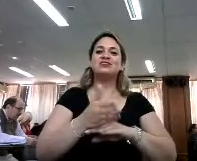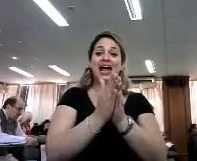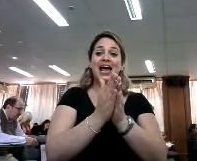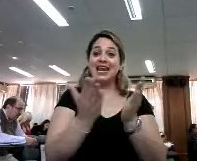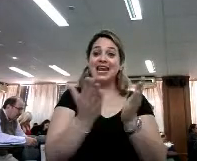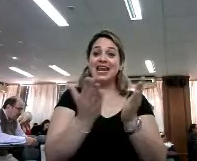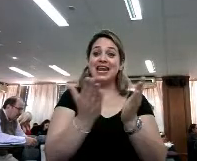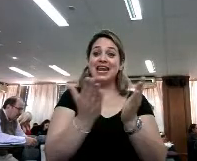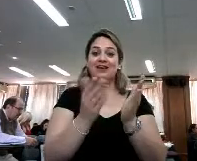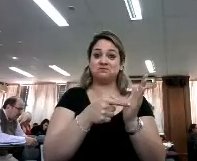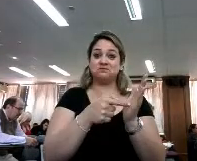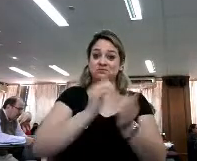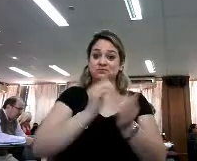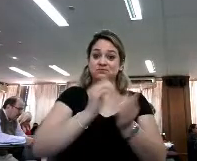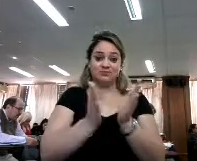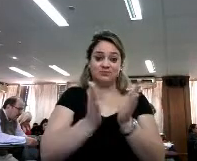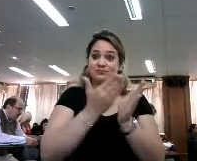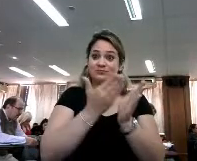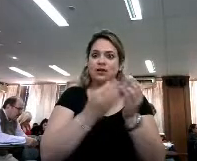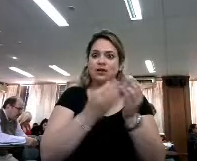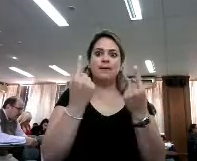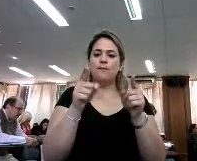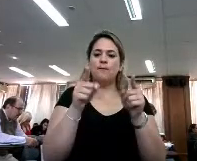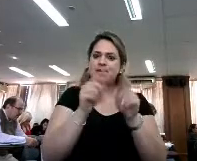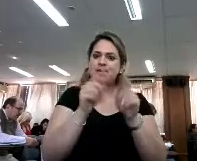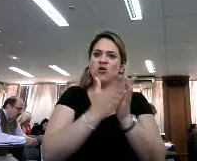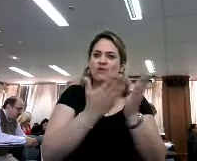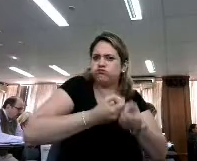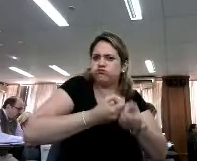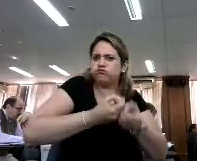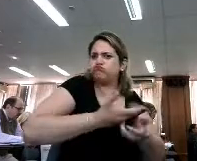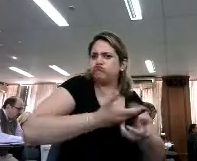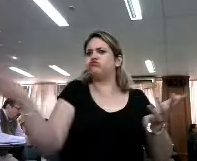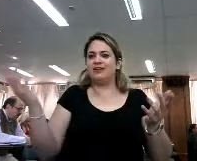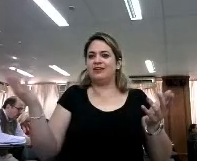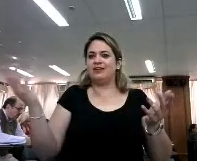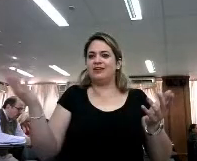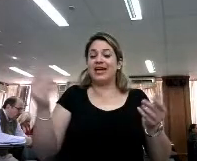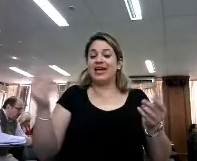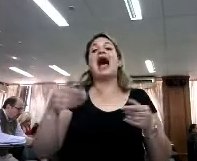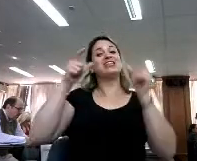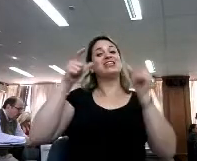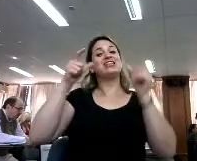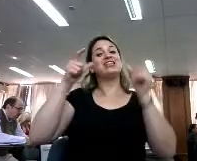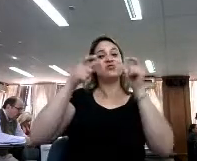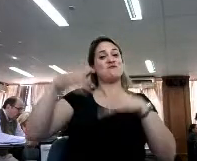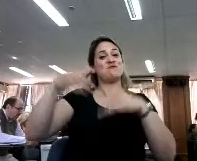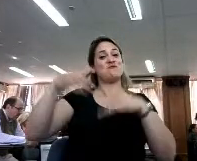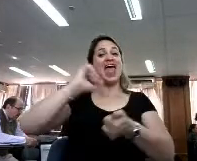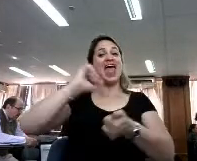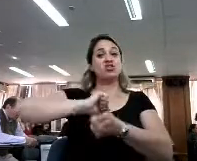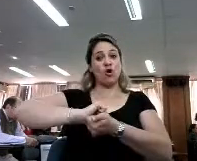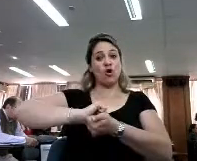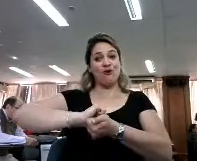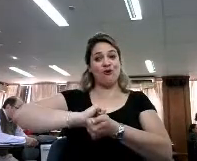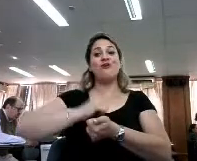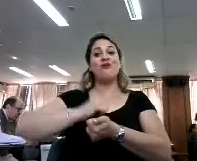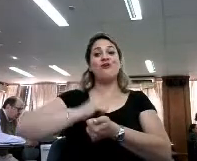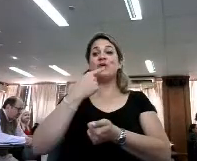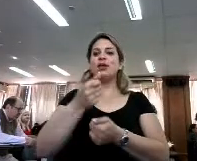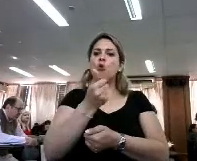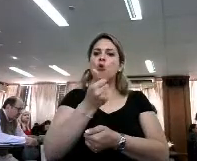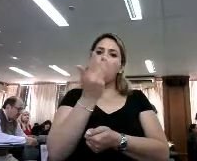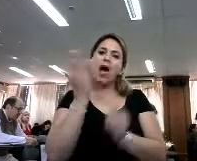literaria impresa, bueno, teníamos más control. El editor podría efectivamente definir el número